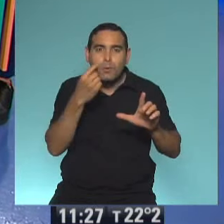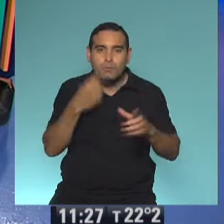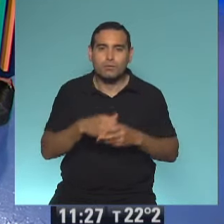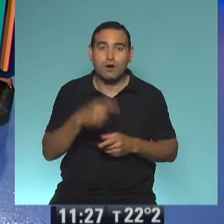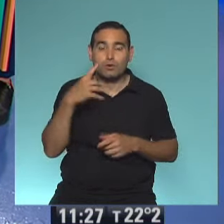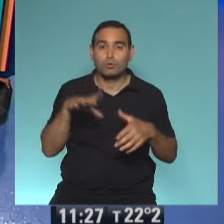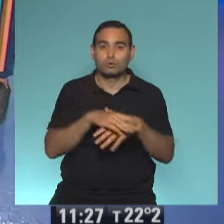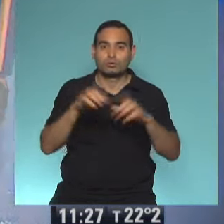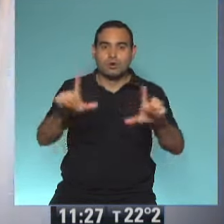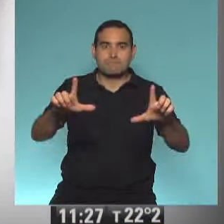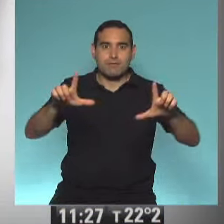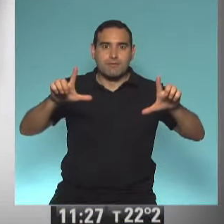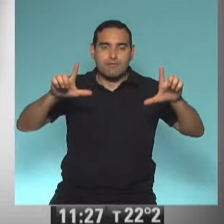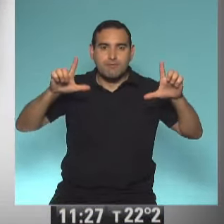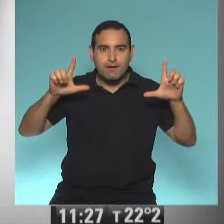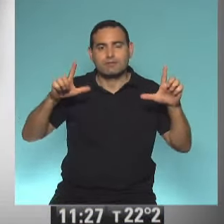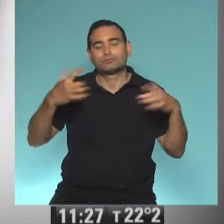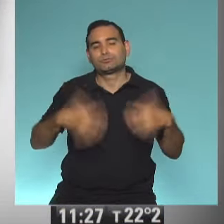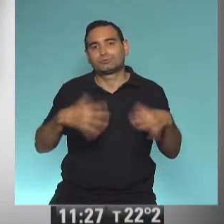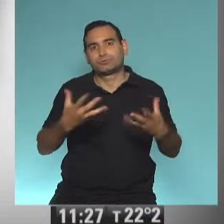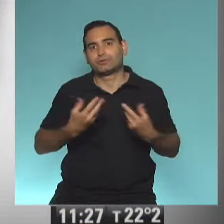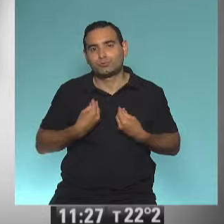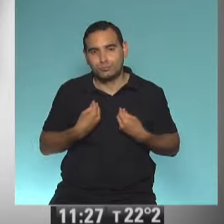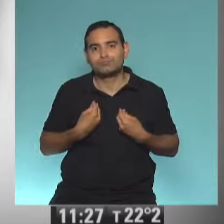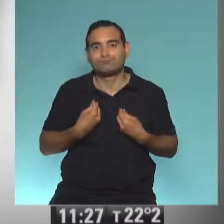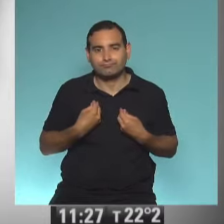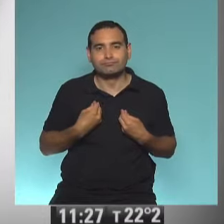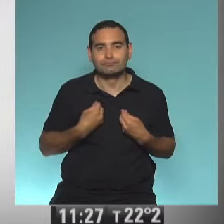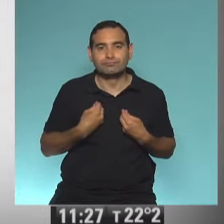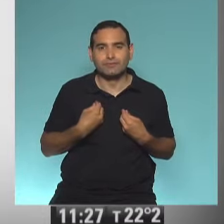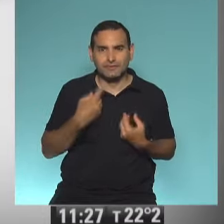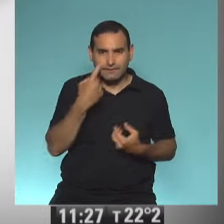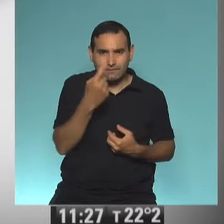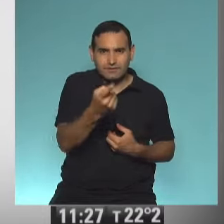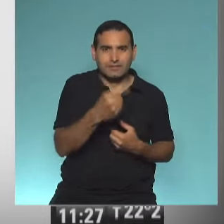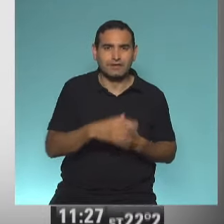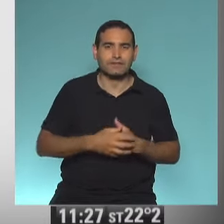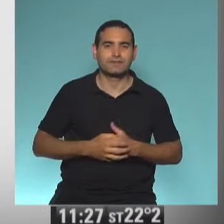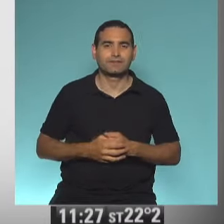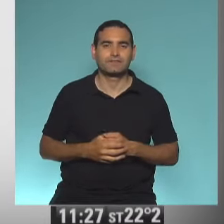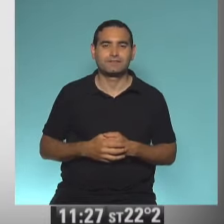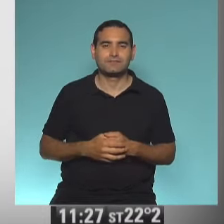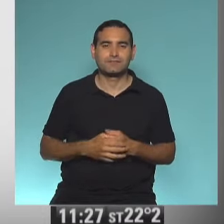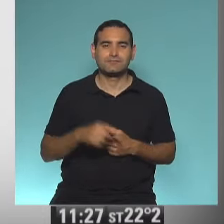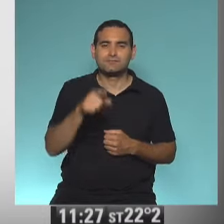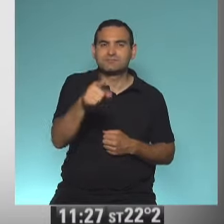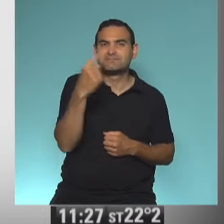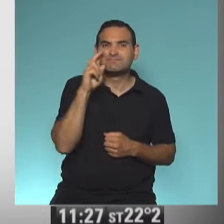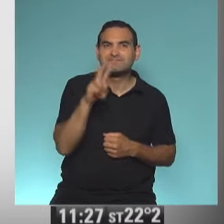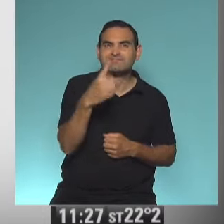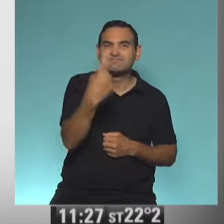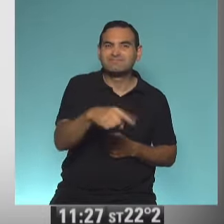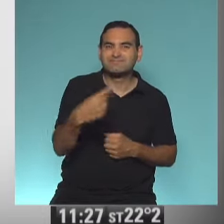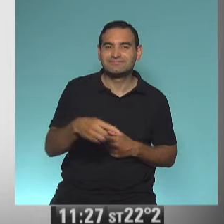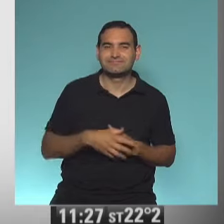zoom fantástico que nos va a ayudar un montón. Sí, y entonces ya podemos ir viendo qué podemos observar en esa imagen que antes no